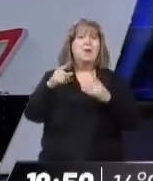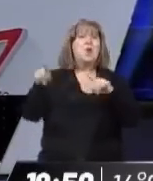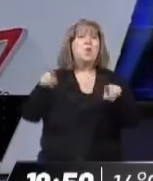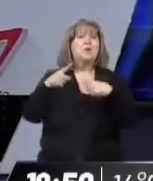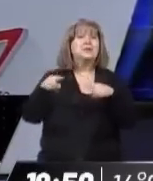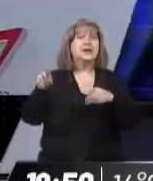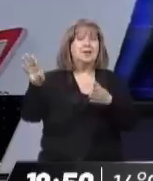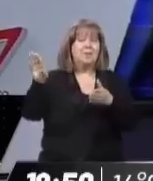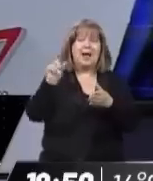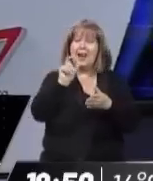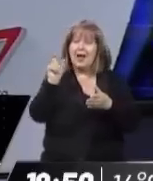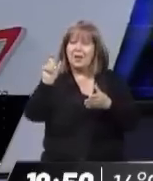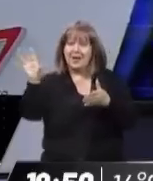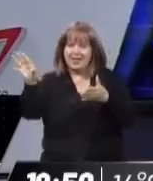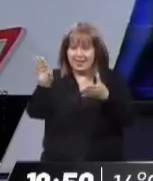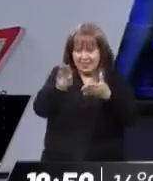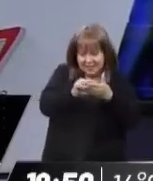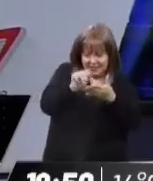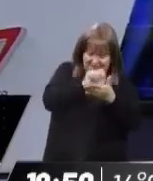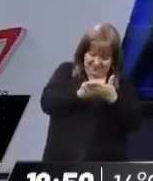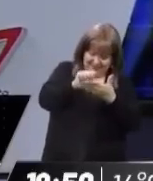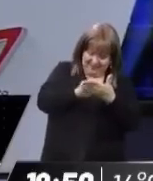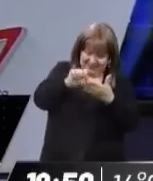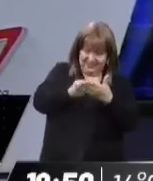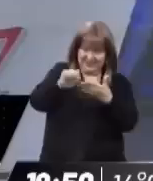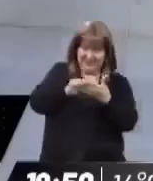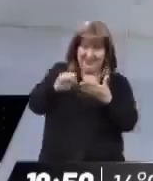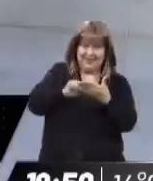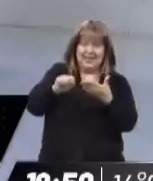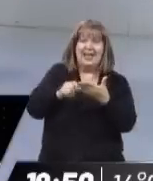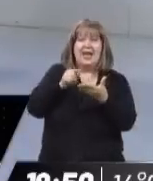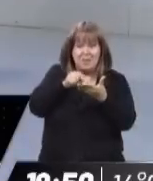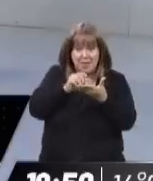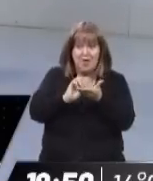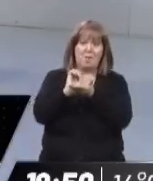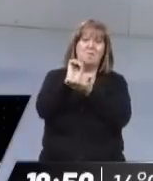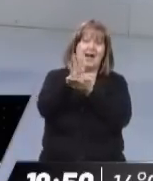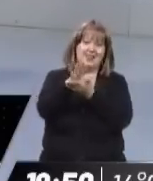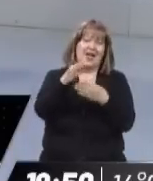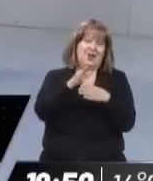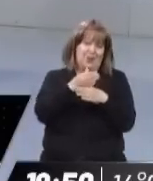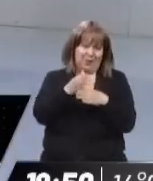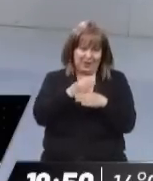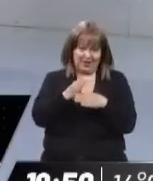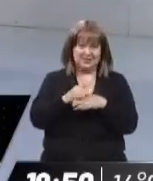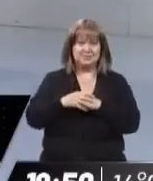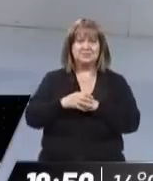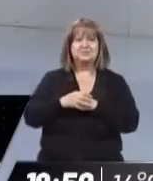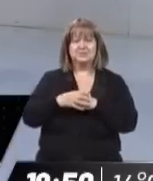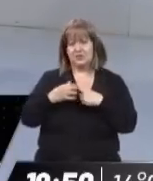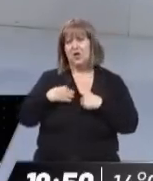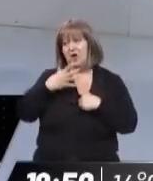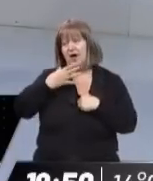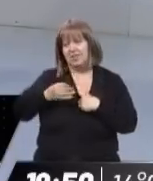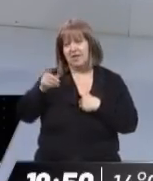Ah, mirá, ¿y con eso conquistaba? Bueno, qué tramposo tan. Bueno, era un acto de amor. Sí, tenían canciones muy